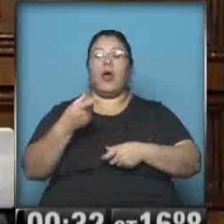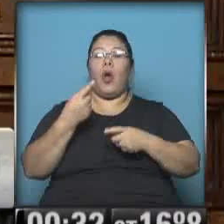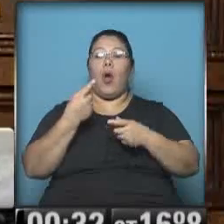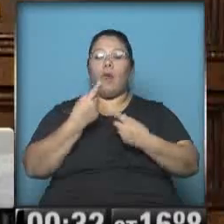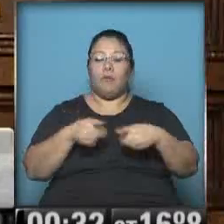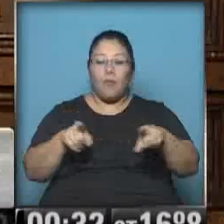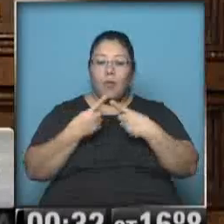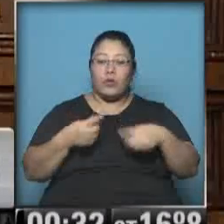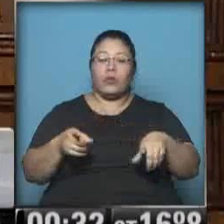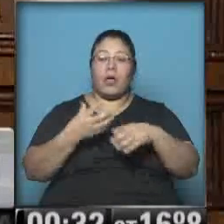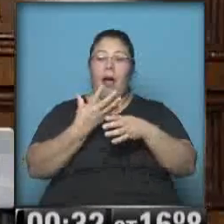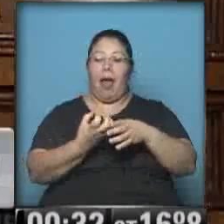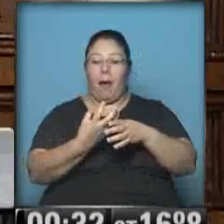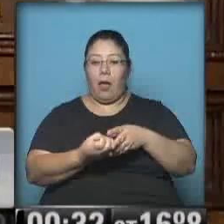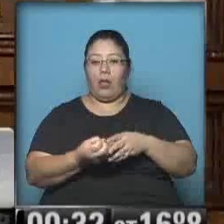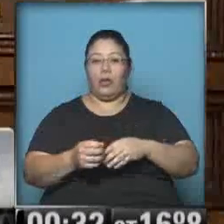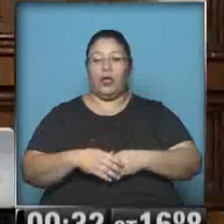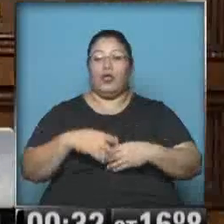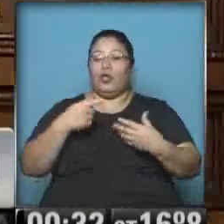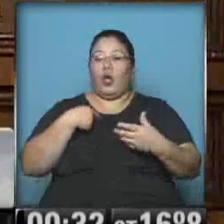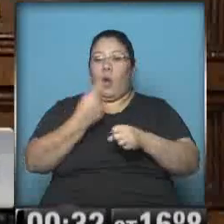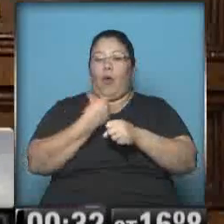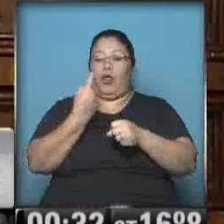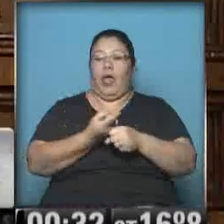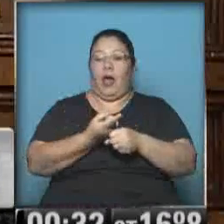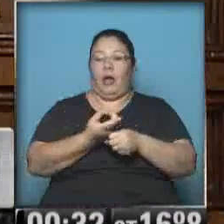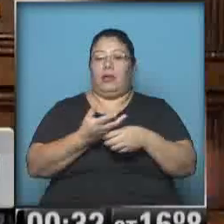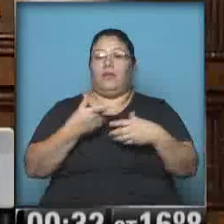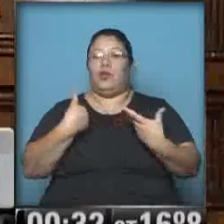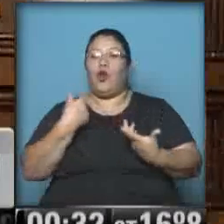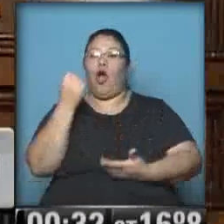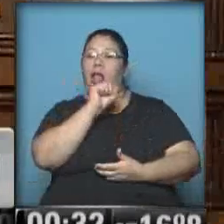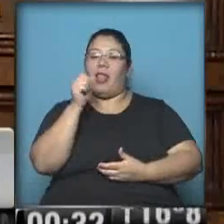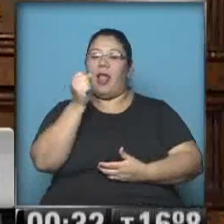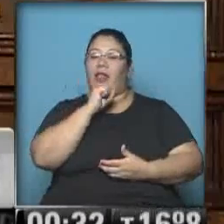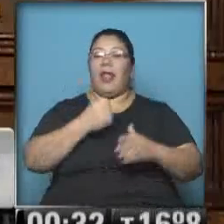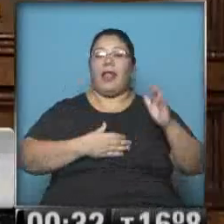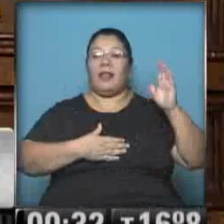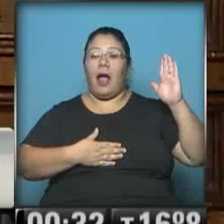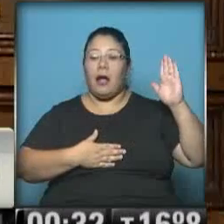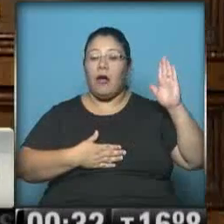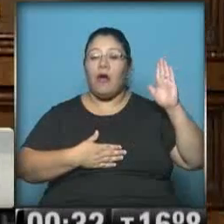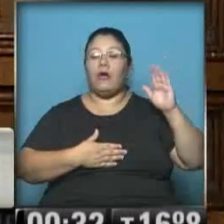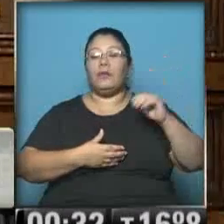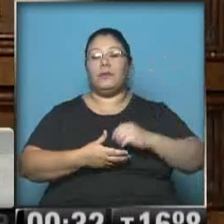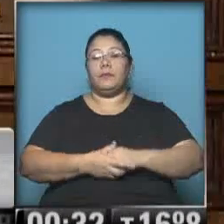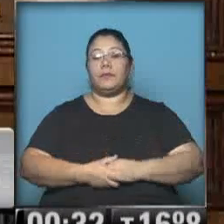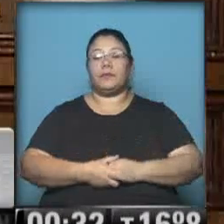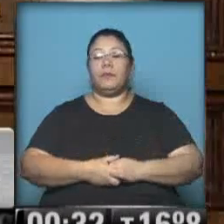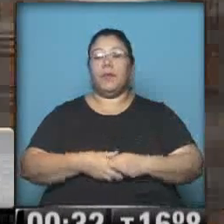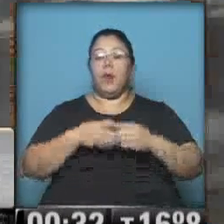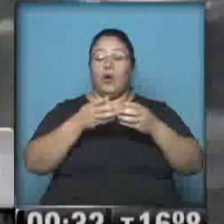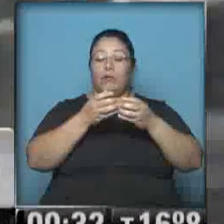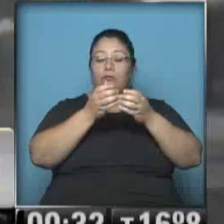una oportunidad histórica que yo no podía dejar pasar. Como cantor de tango, con una Orquesta Típica que me acompaña, era